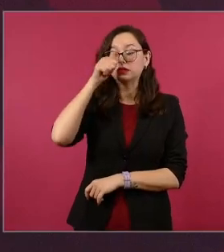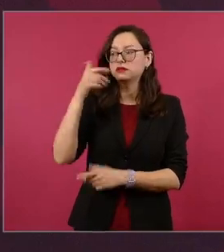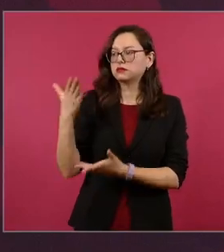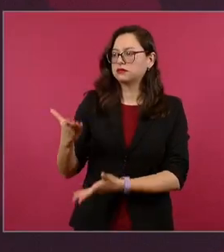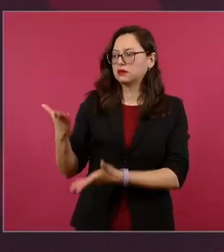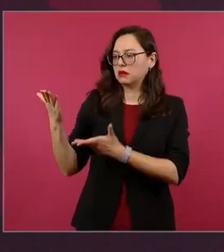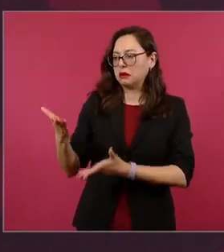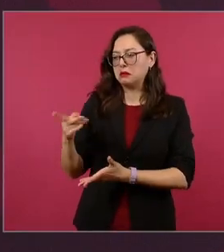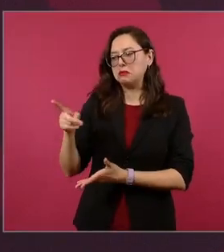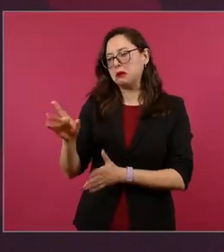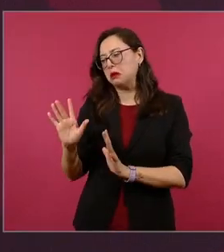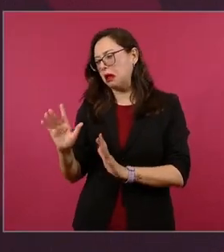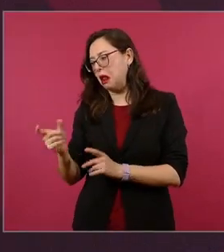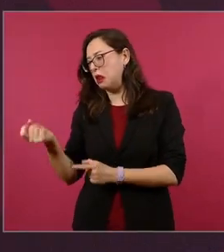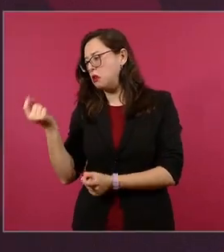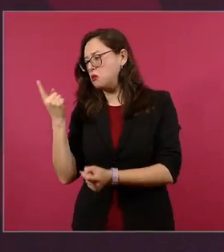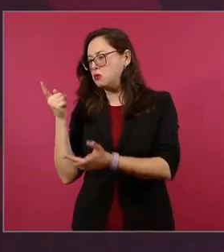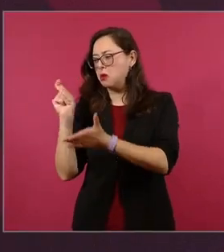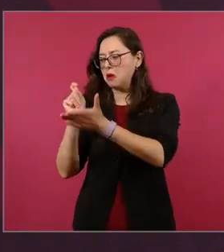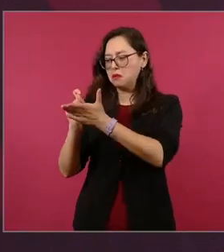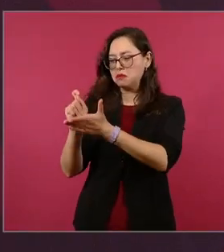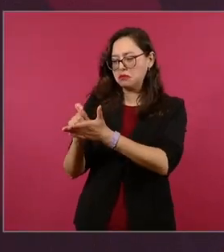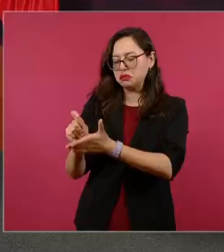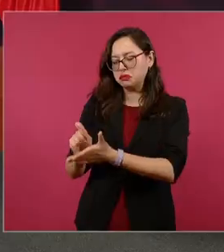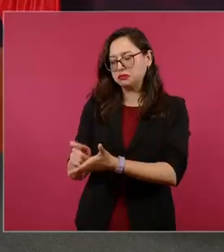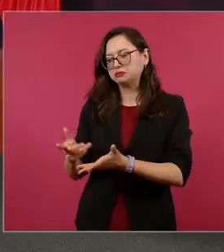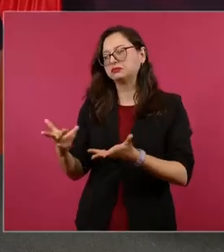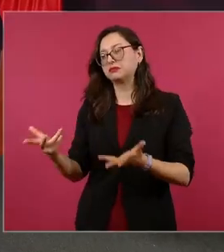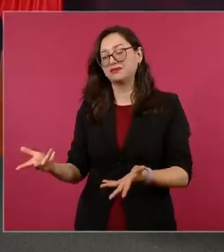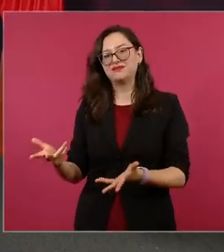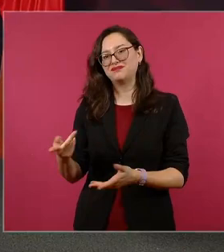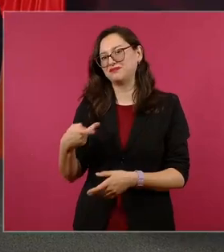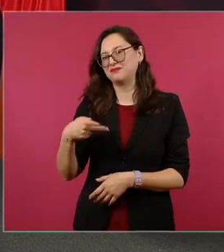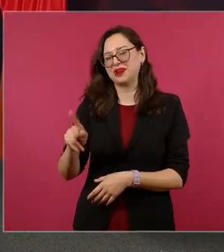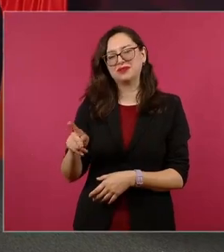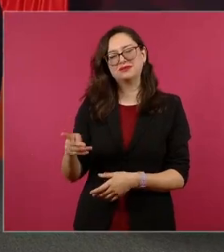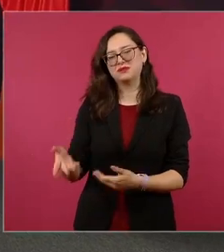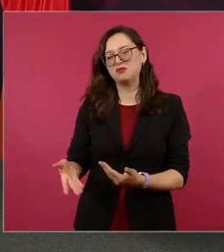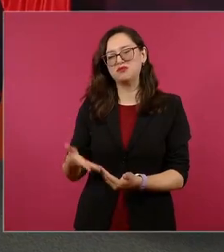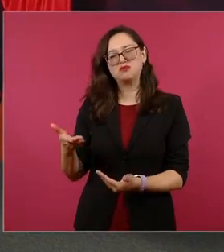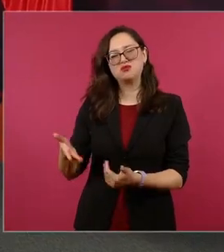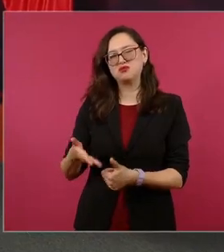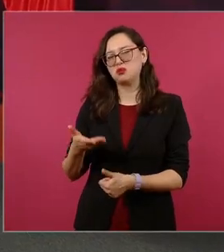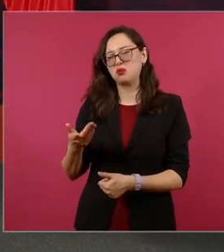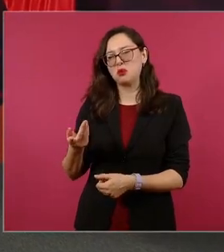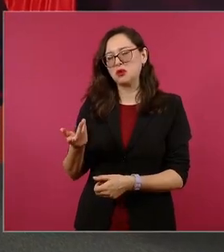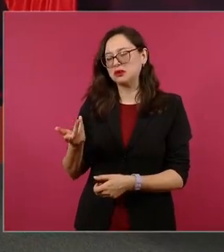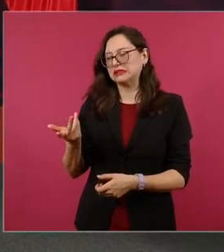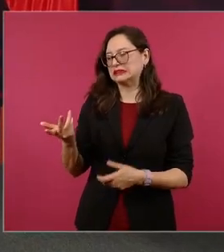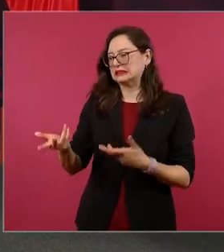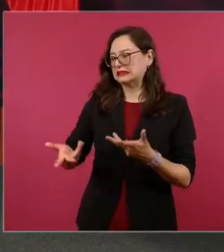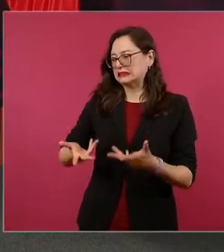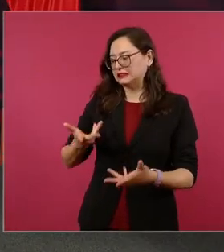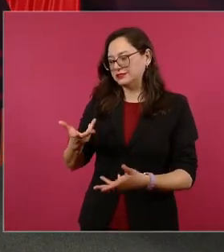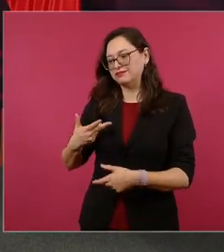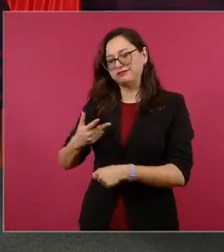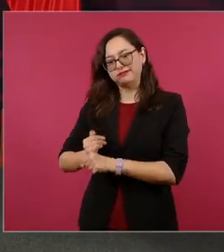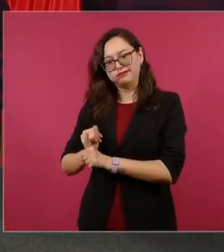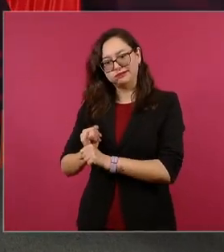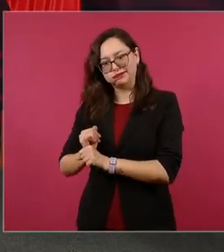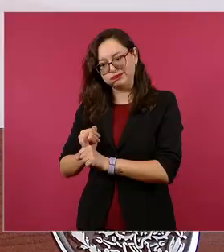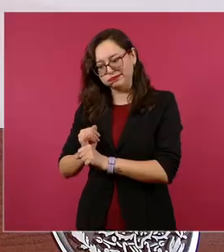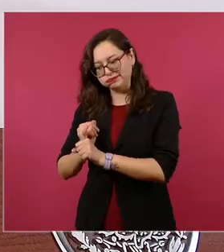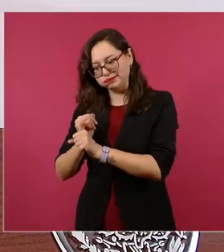y los relatos. Tengo la ventaja de que viví en comunidades